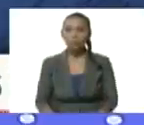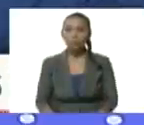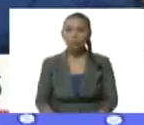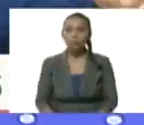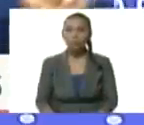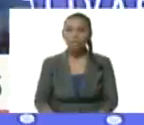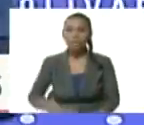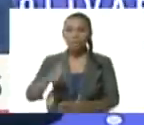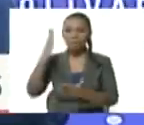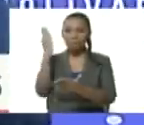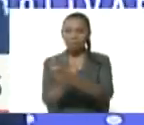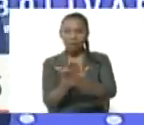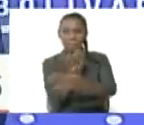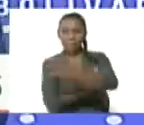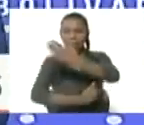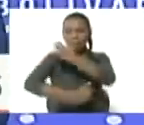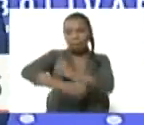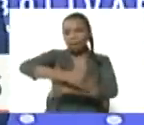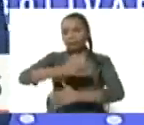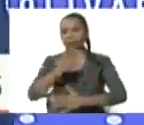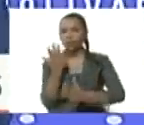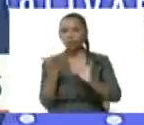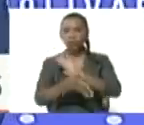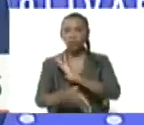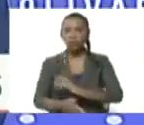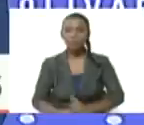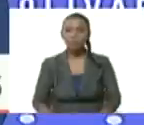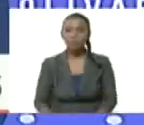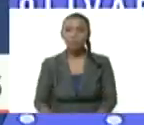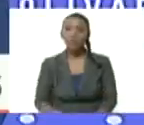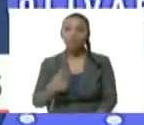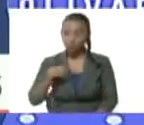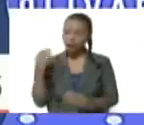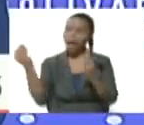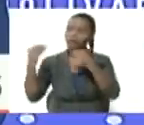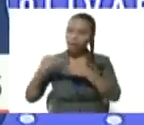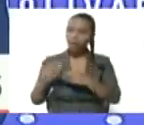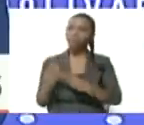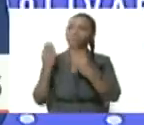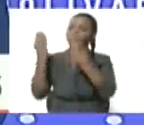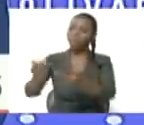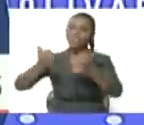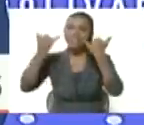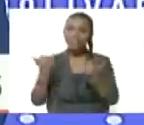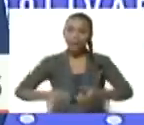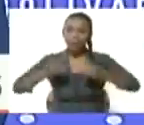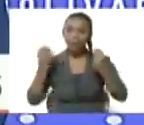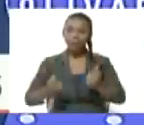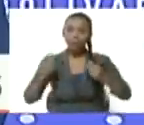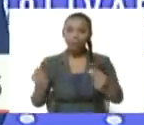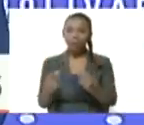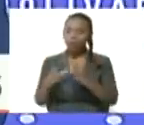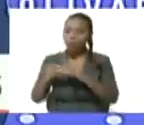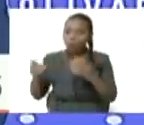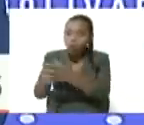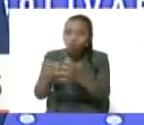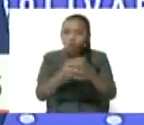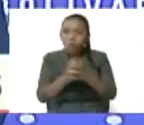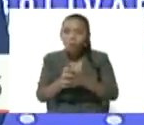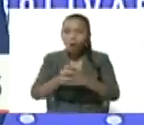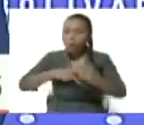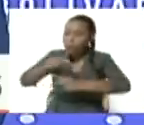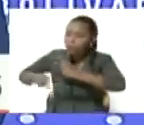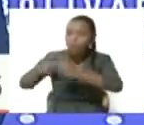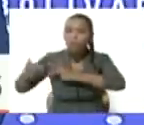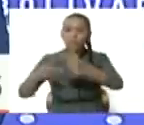las descuartizaron. Estoy de acuerdo, entréguese inmediatamente todas las unidades productivas que estén en estos